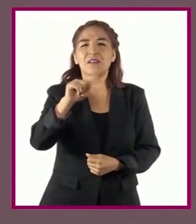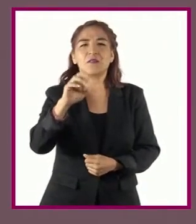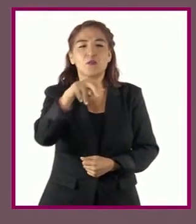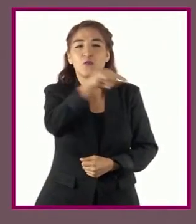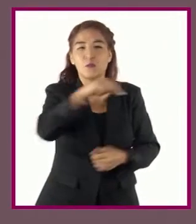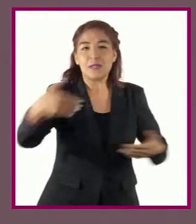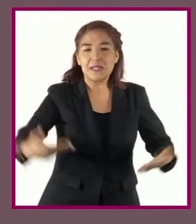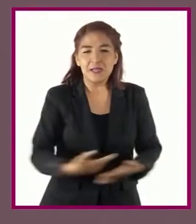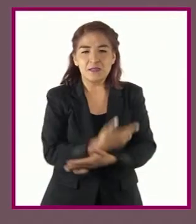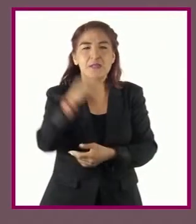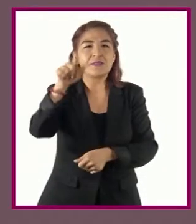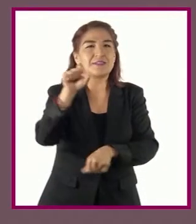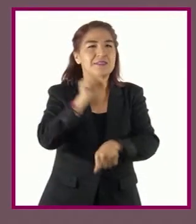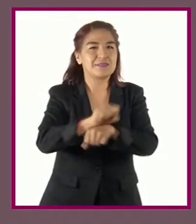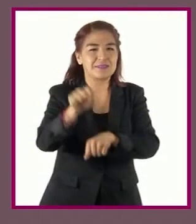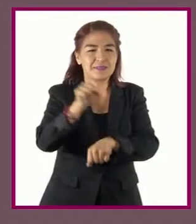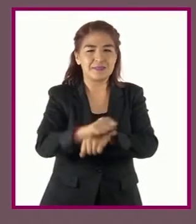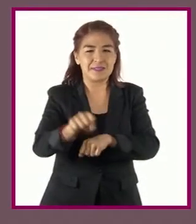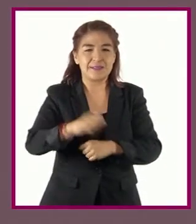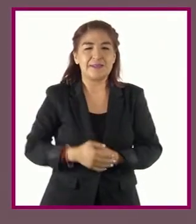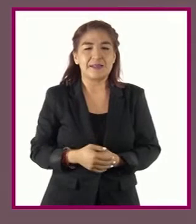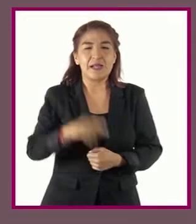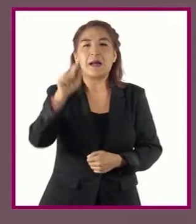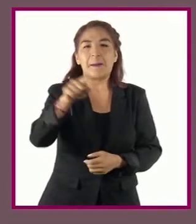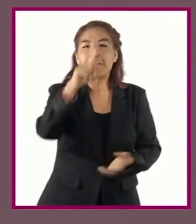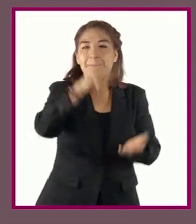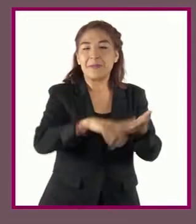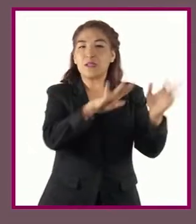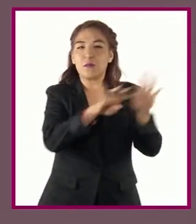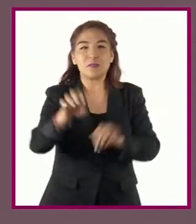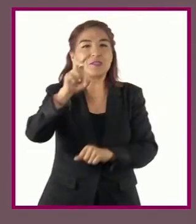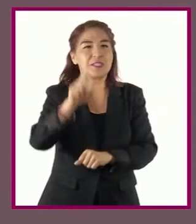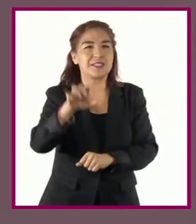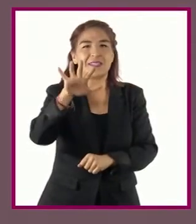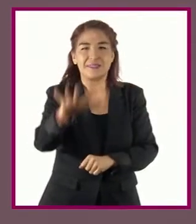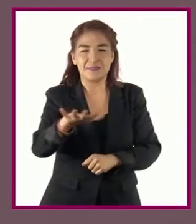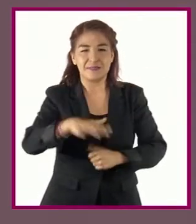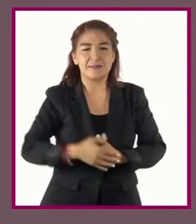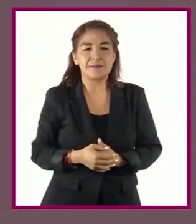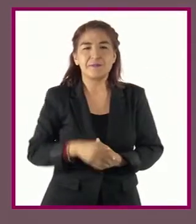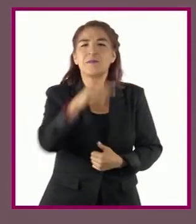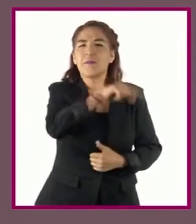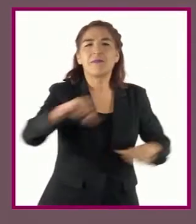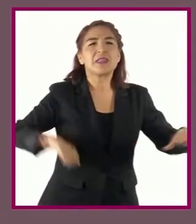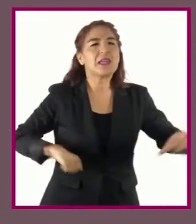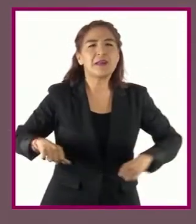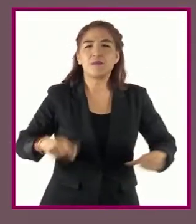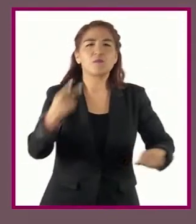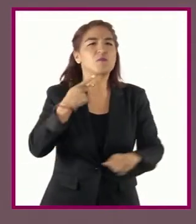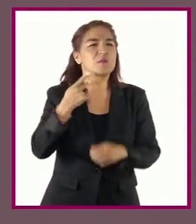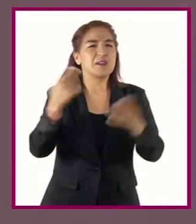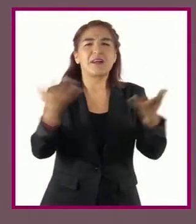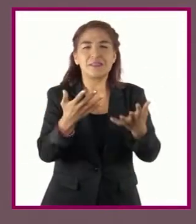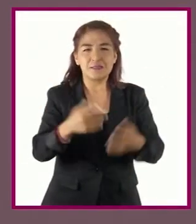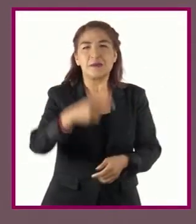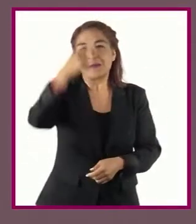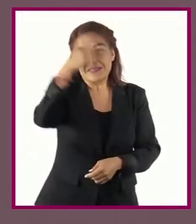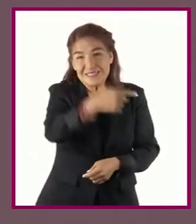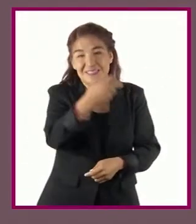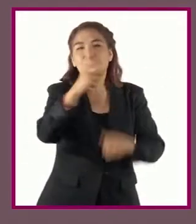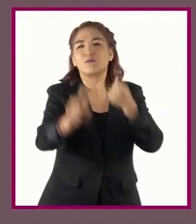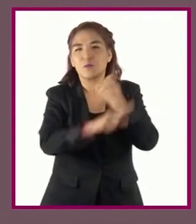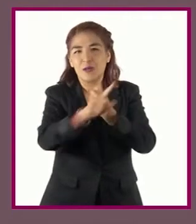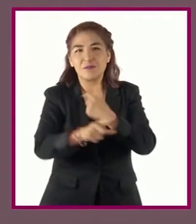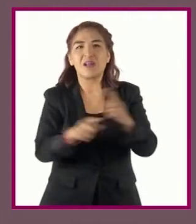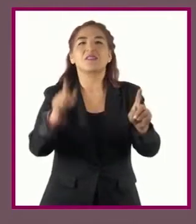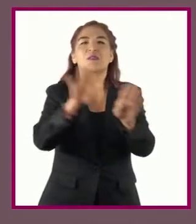en San Salvador, El Salvador, en 1935. Su actividad política le valió la persecución,